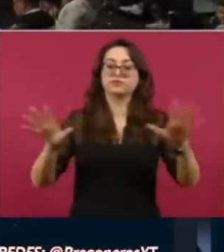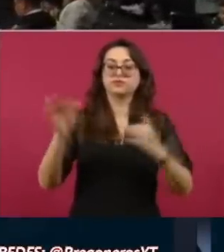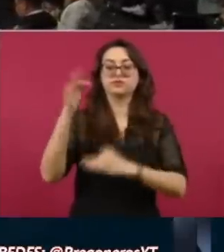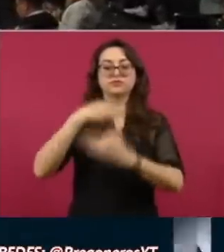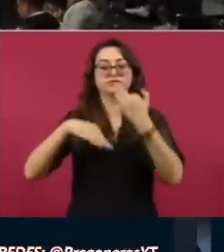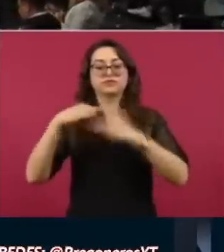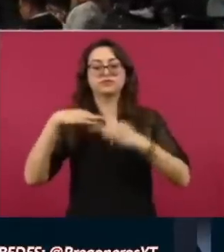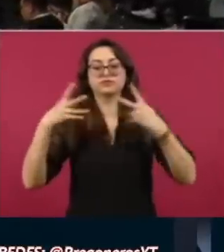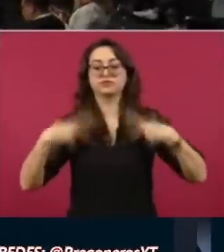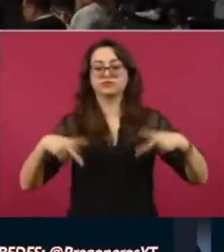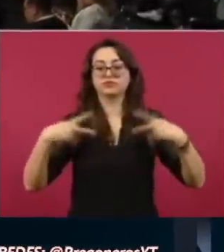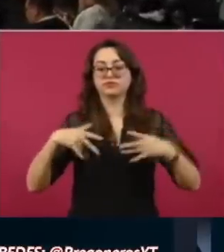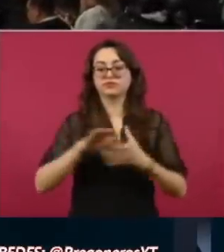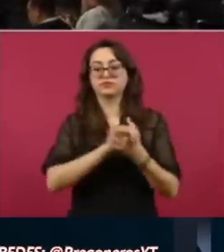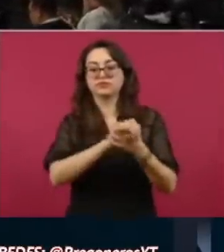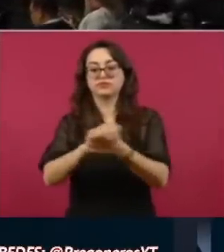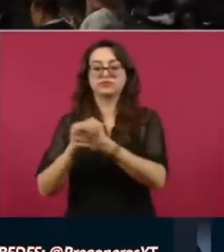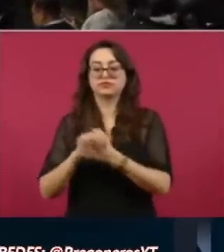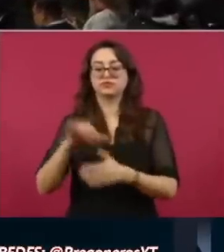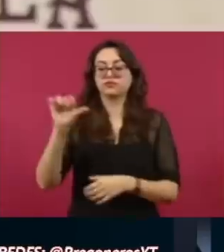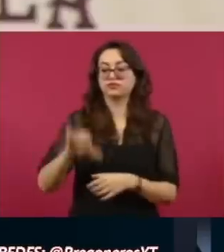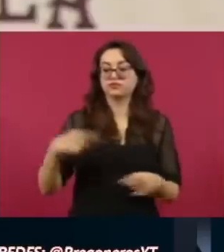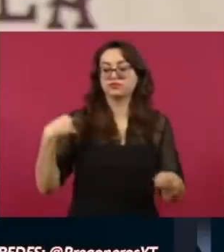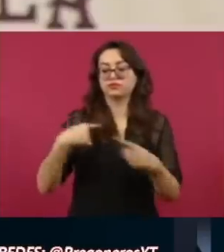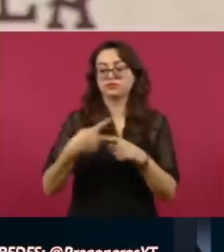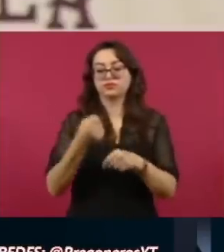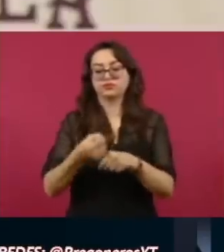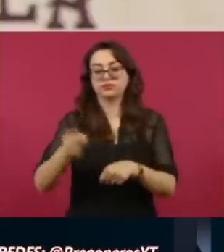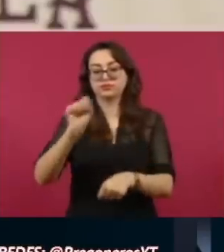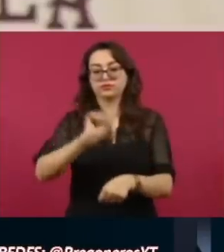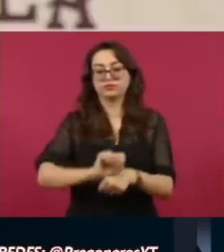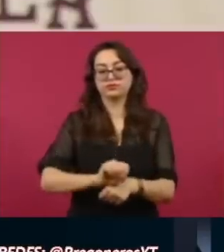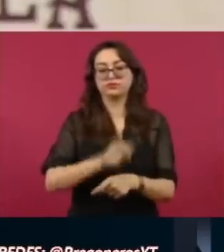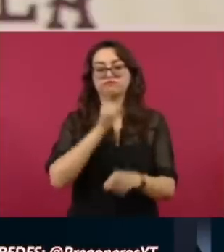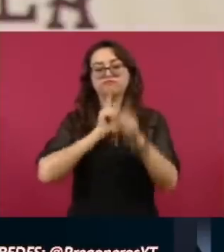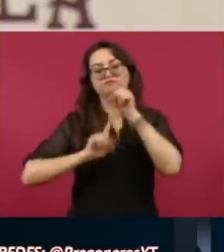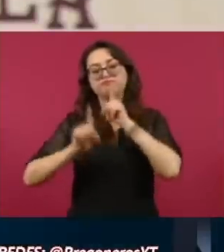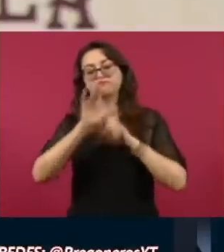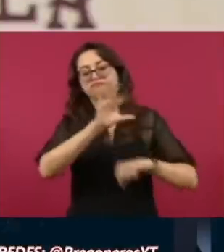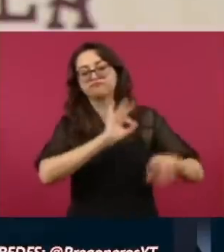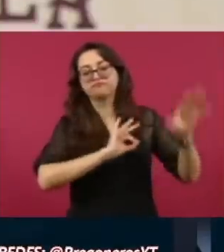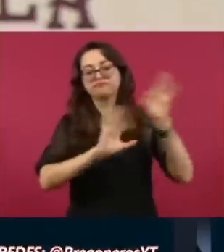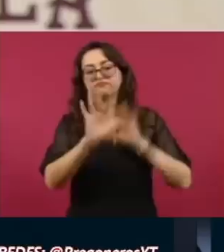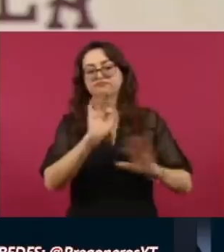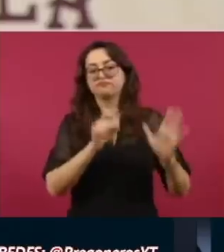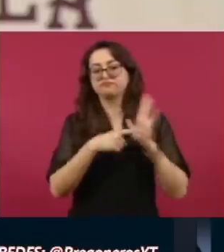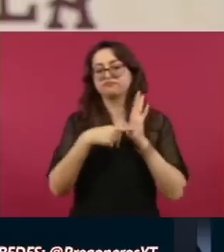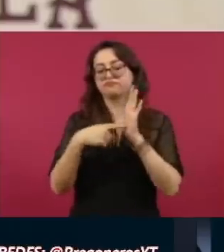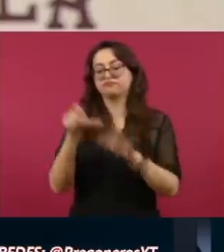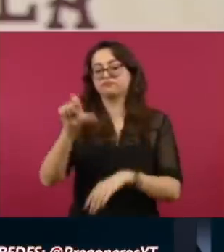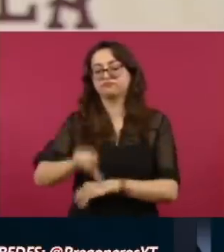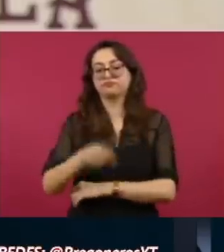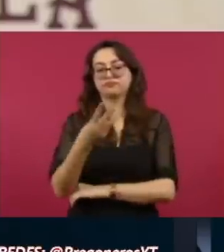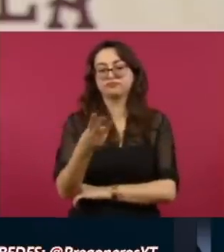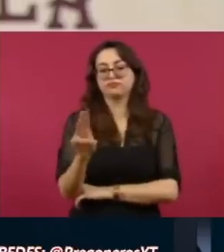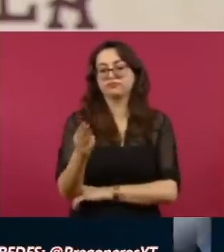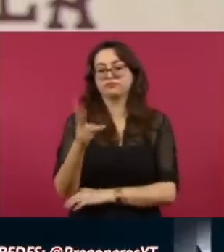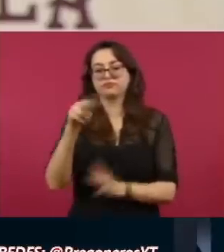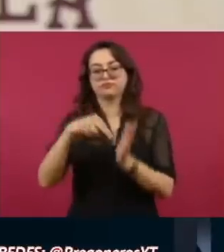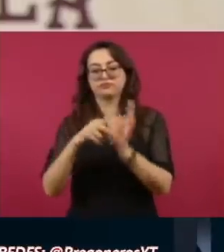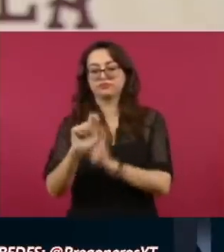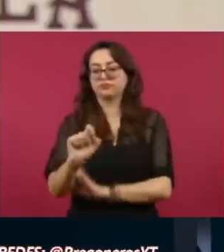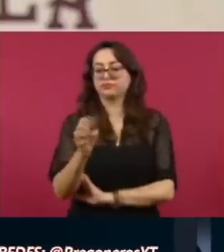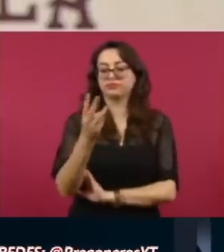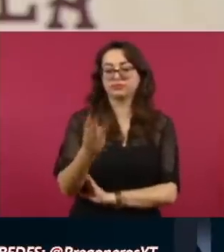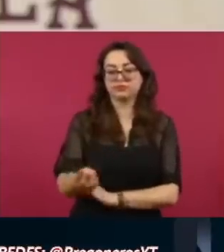sección quienes tienen las mentiras de la semana y hoy es 3 de mayo de 2023 vamos con la primera crean